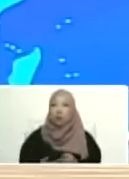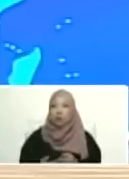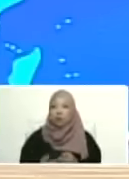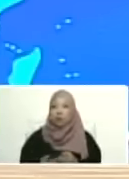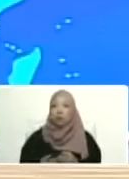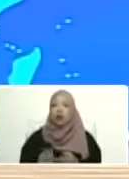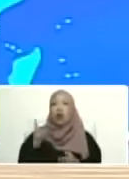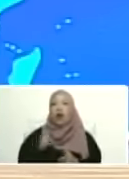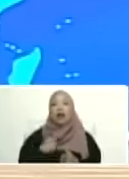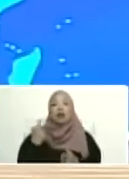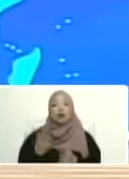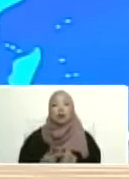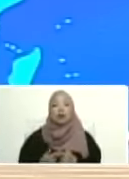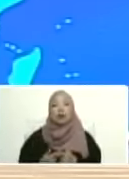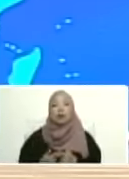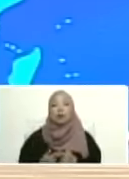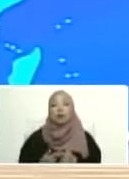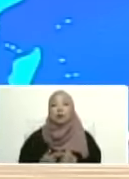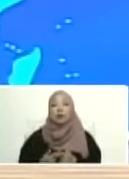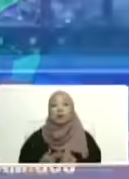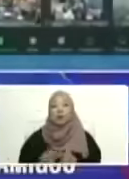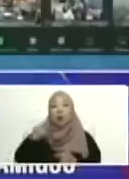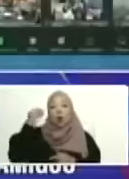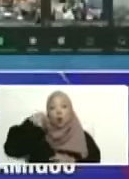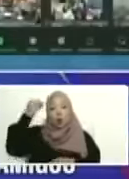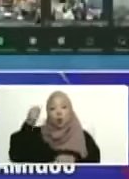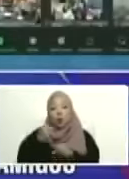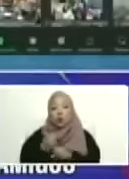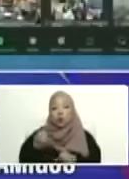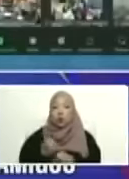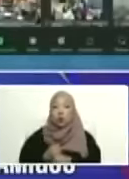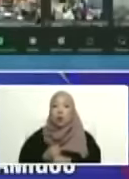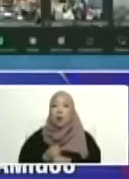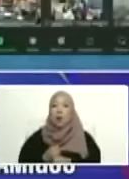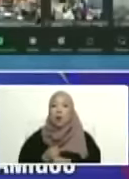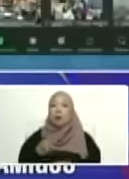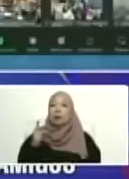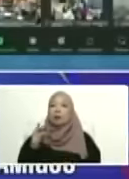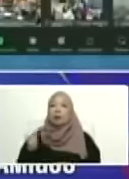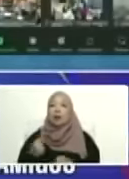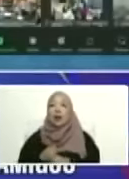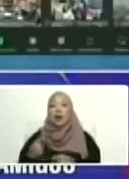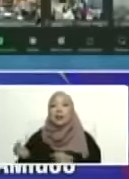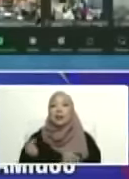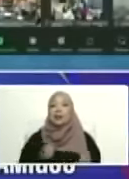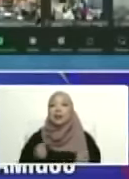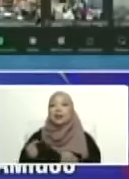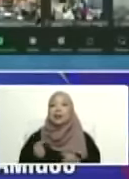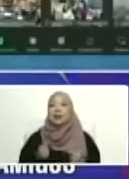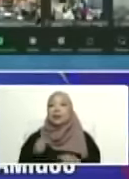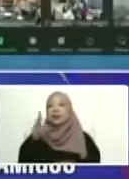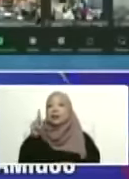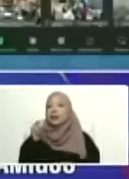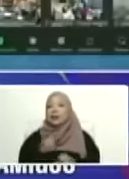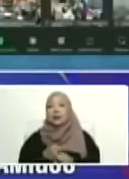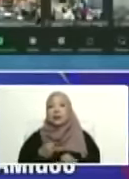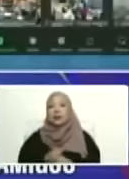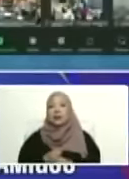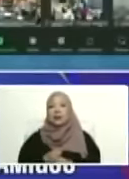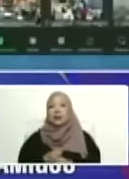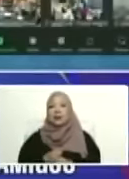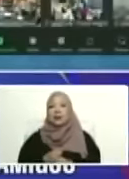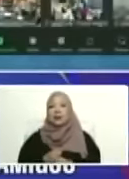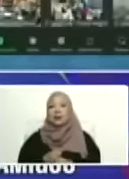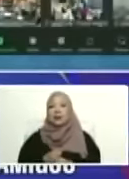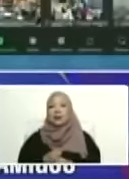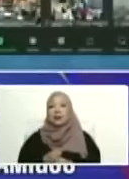establece entonces un periodo que es el segundo momento del que hablo, que